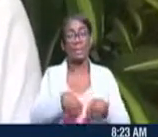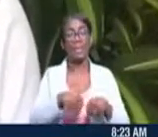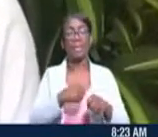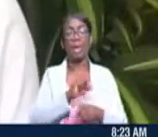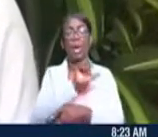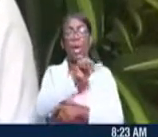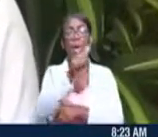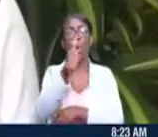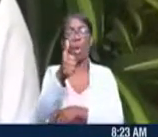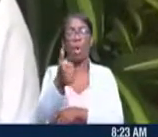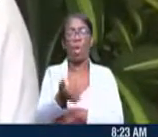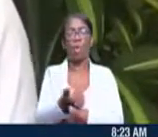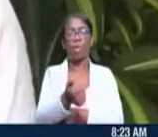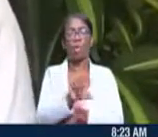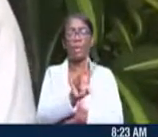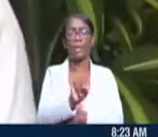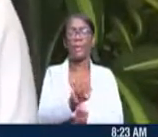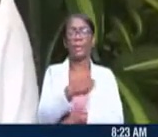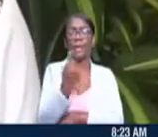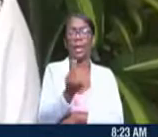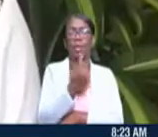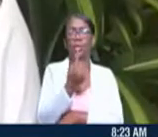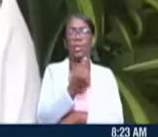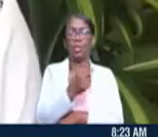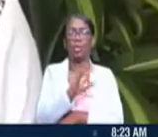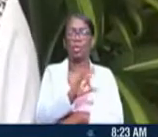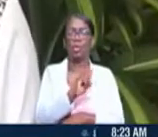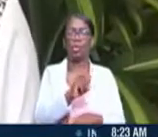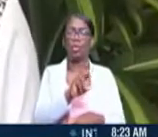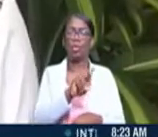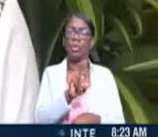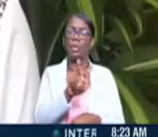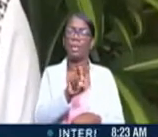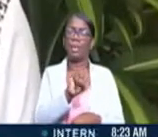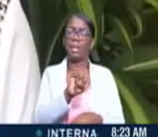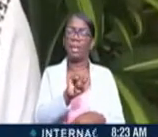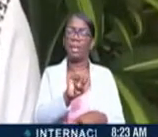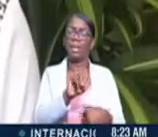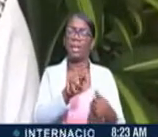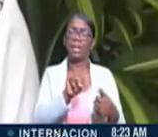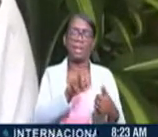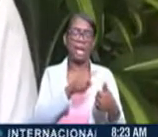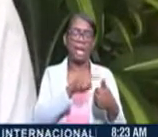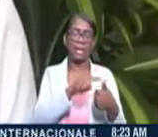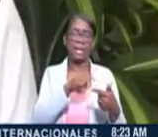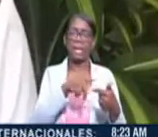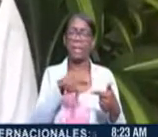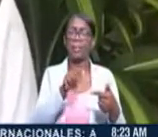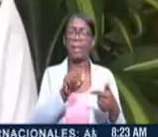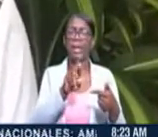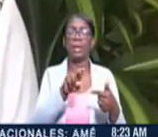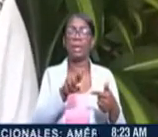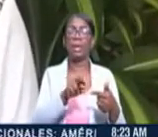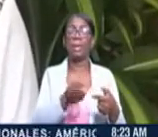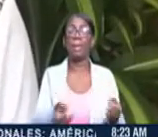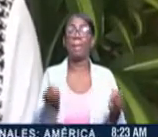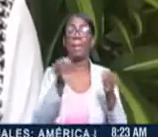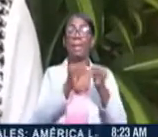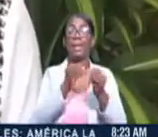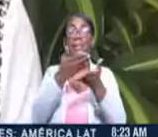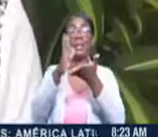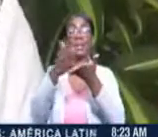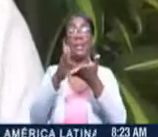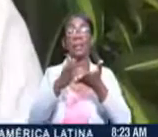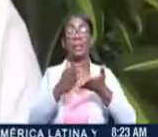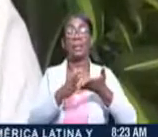otros productos que no sean únicamente la corvina y el pargo, que son los productos que más se venden a nivel nacional o